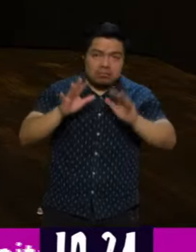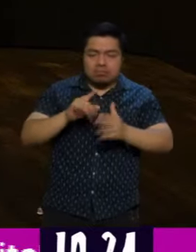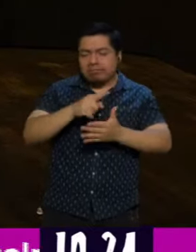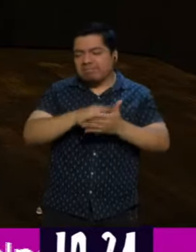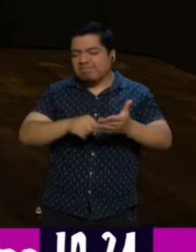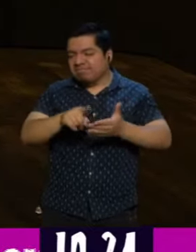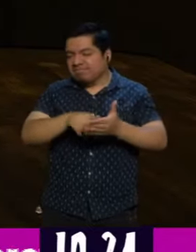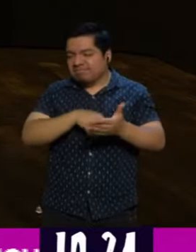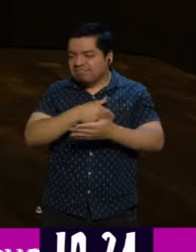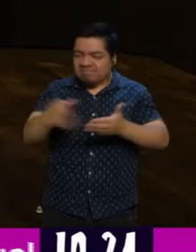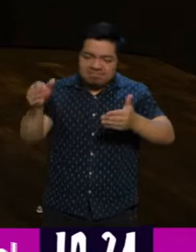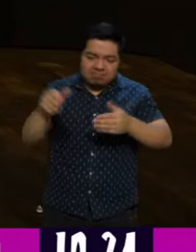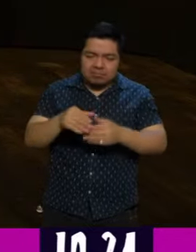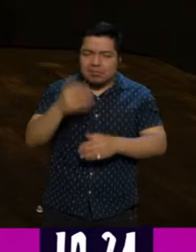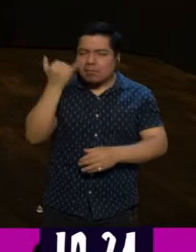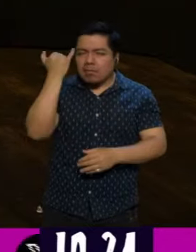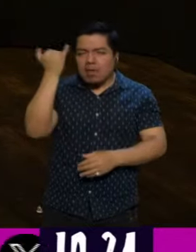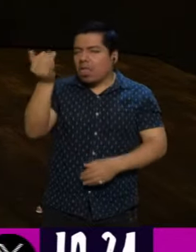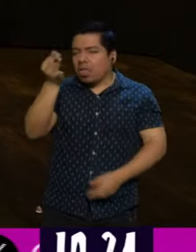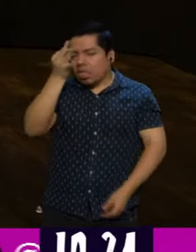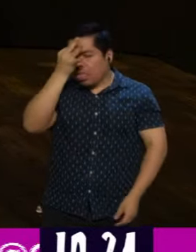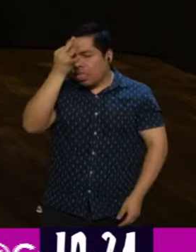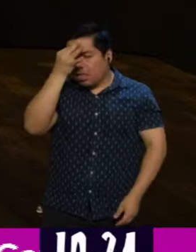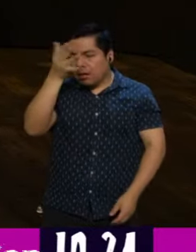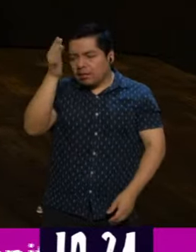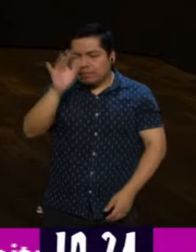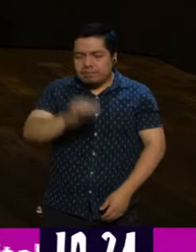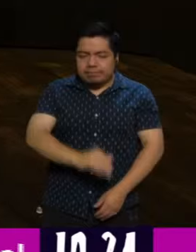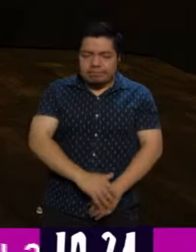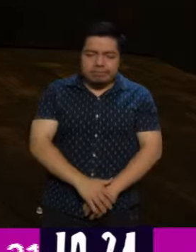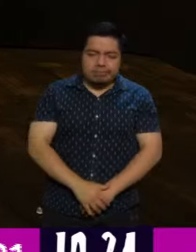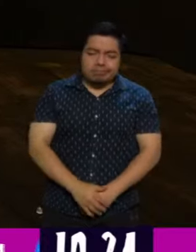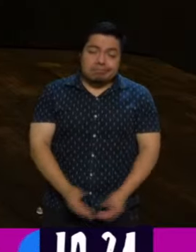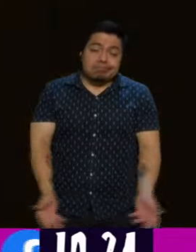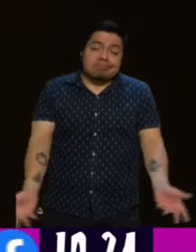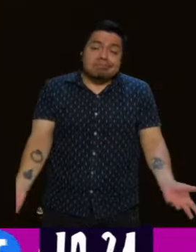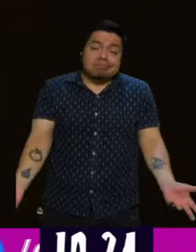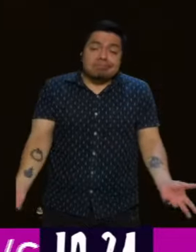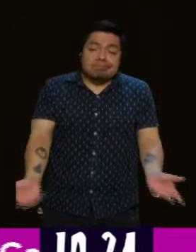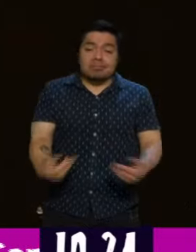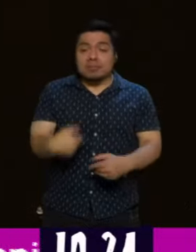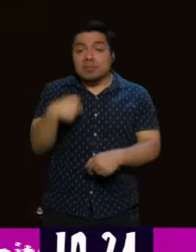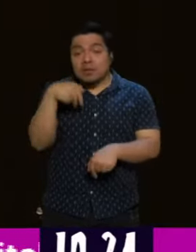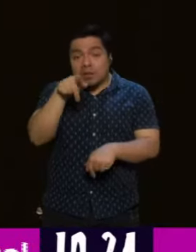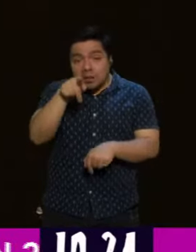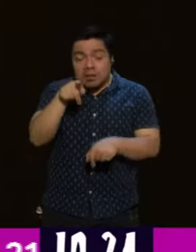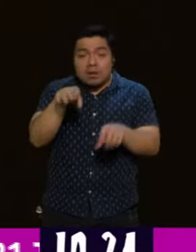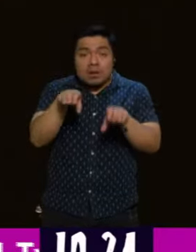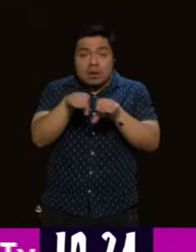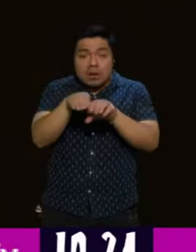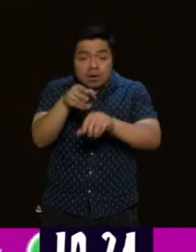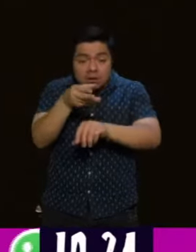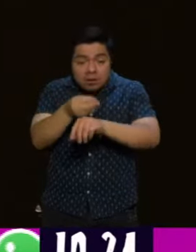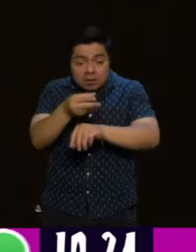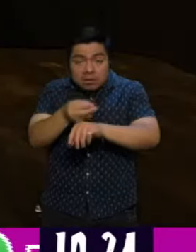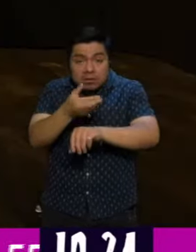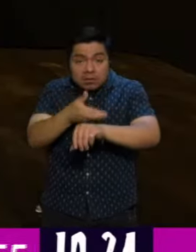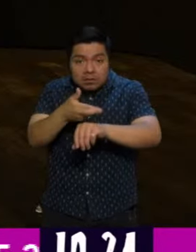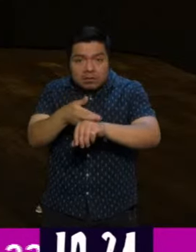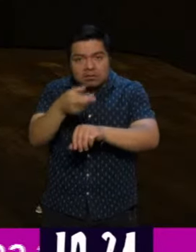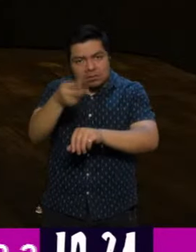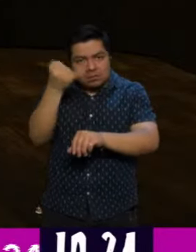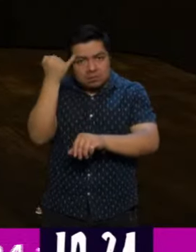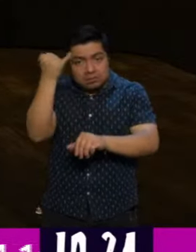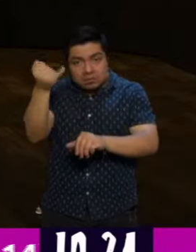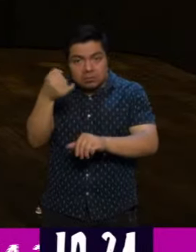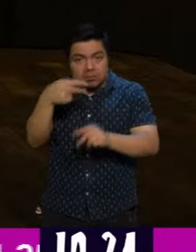son ideas tontas. Pues sí, son ideas. Sí. Pero ¿qué puedes hacer contra ellas? Son como tus ideas, como